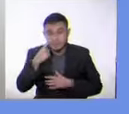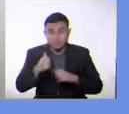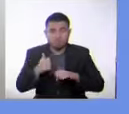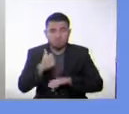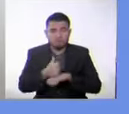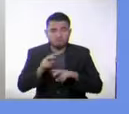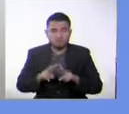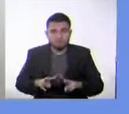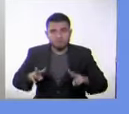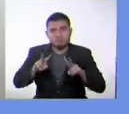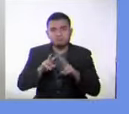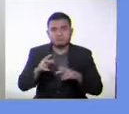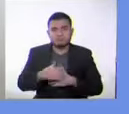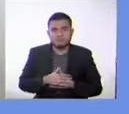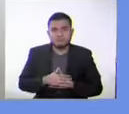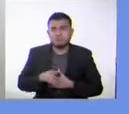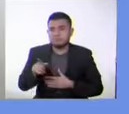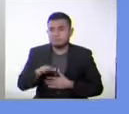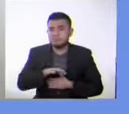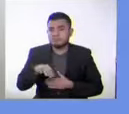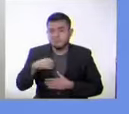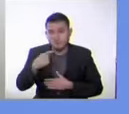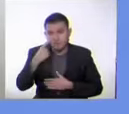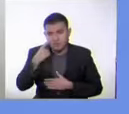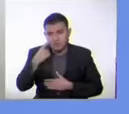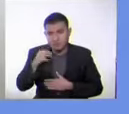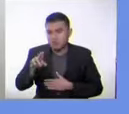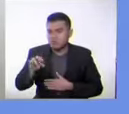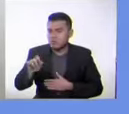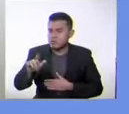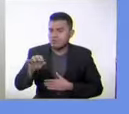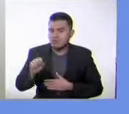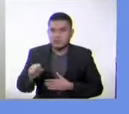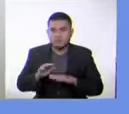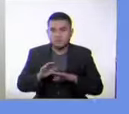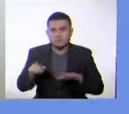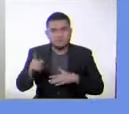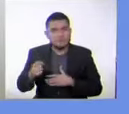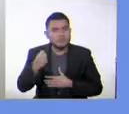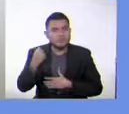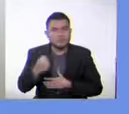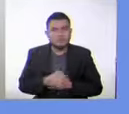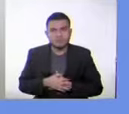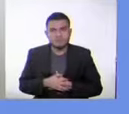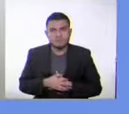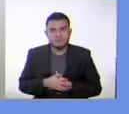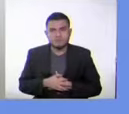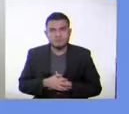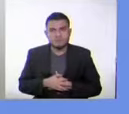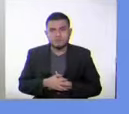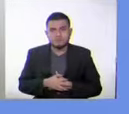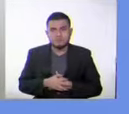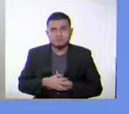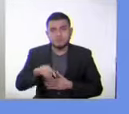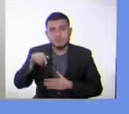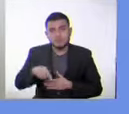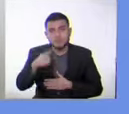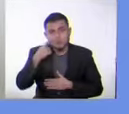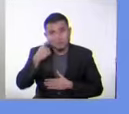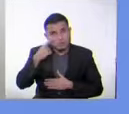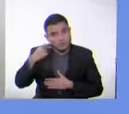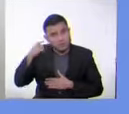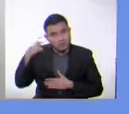la familia donde se definen roles. Esto último es muy importante porque aquí es donde hombres y